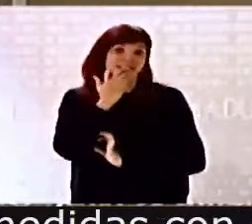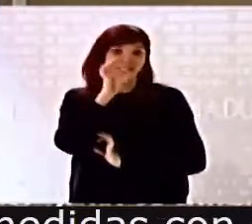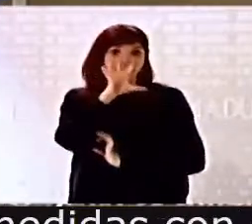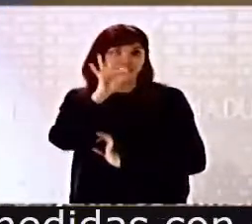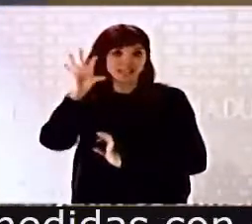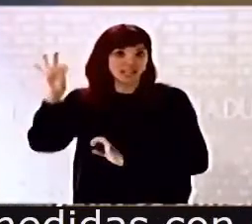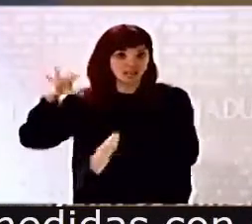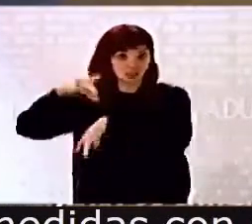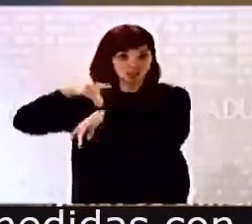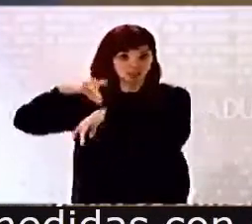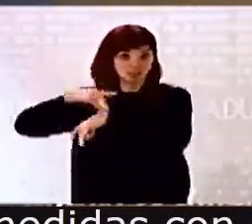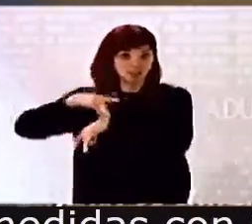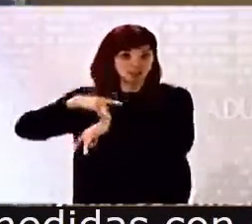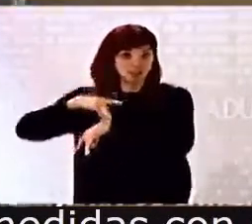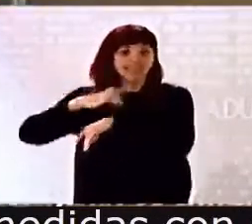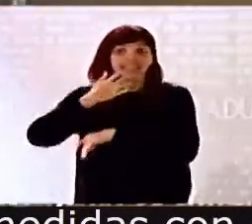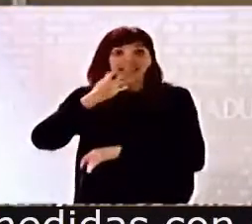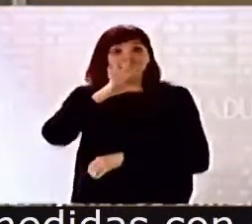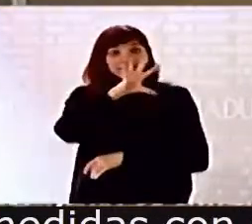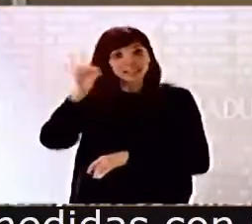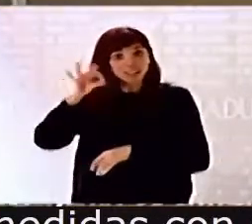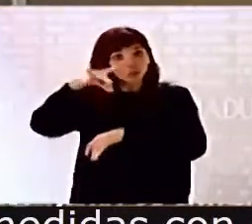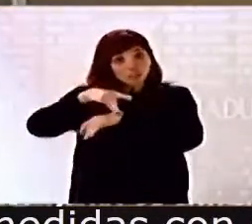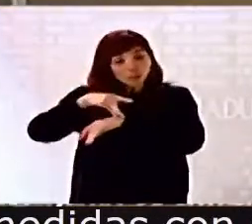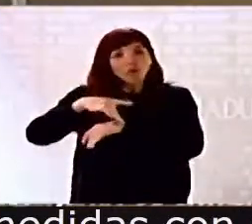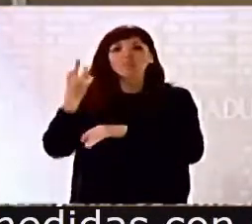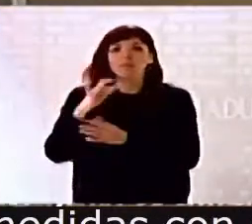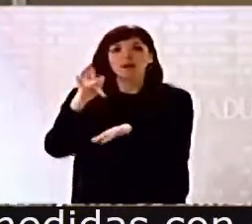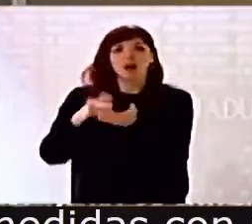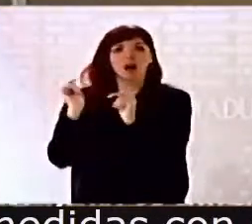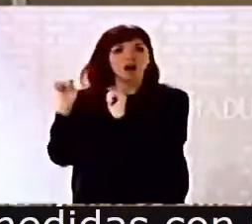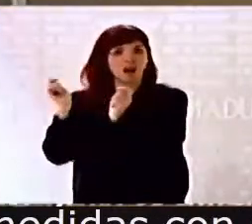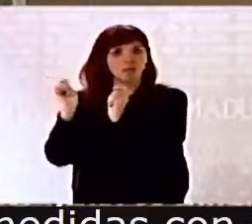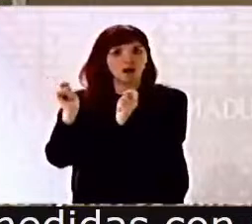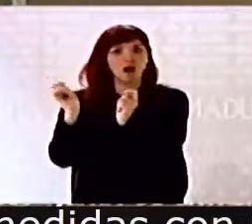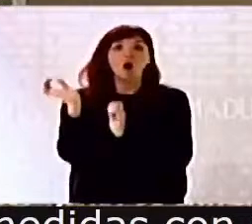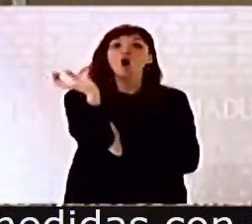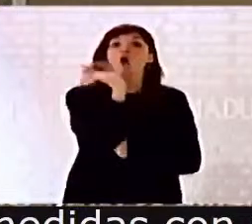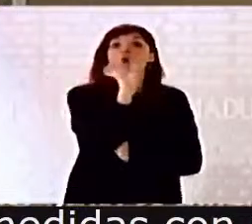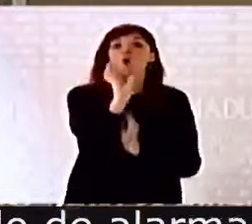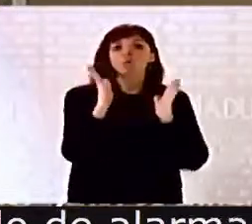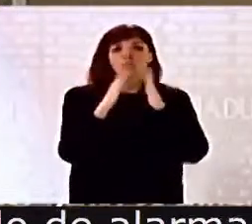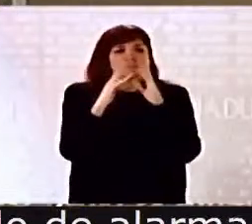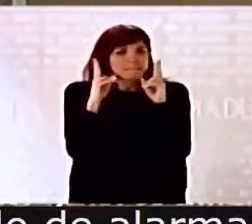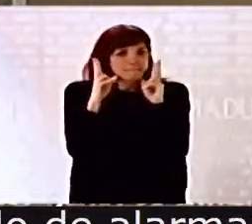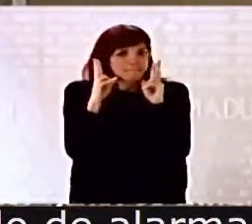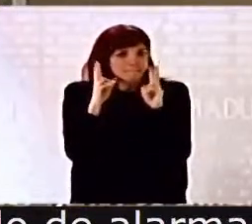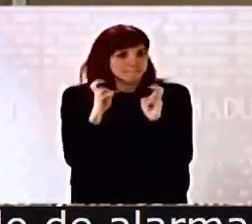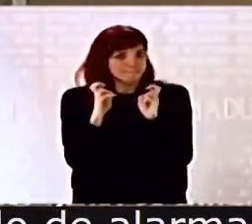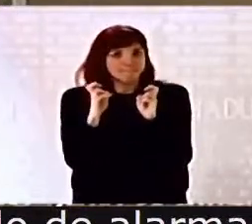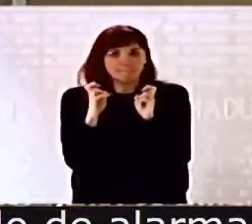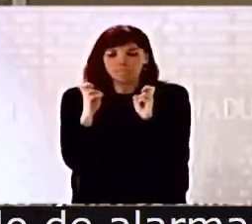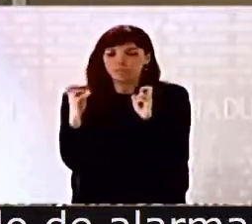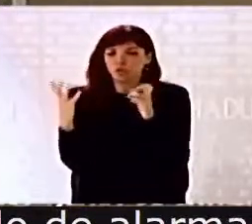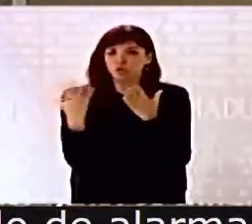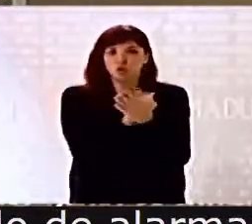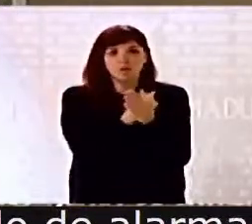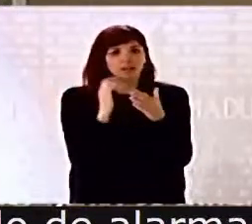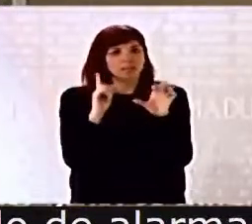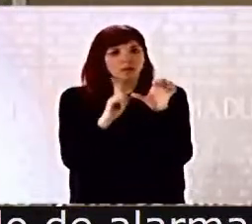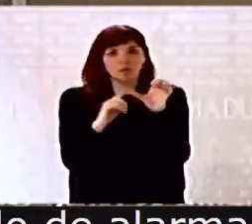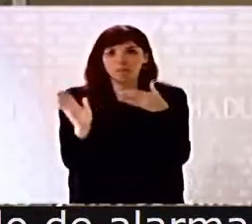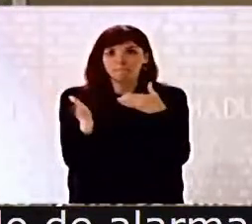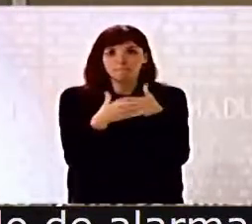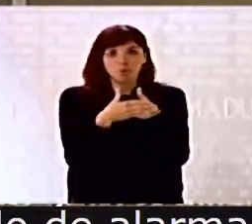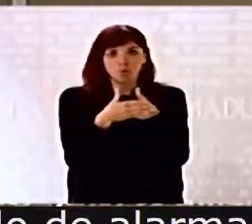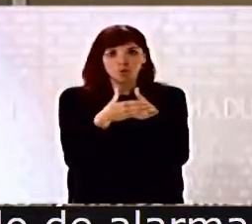de solicitar incluso estado de alarma o de llevar a unas medidas de confinamiento de toda la comunidad autónoma, como han